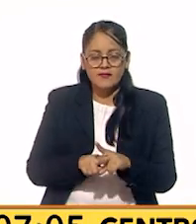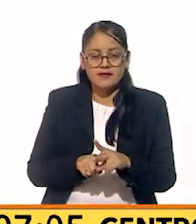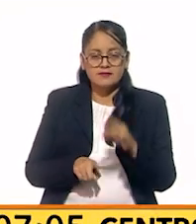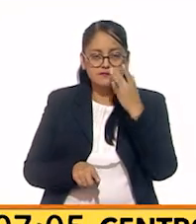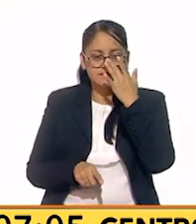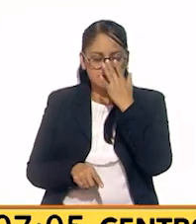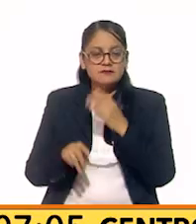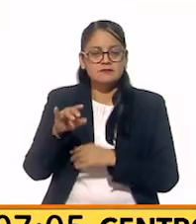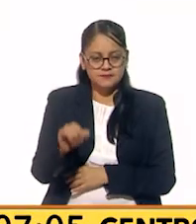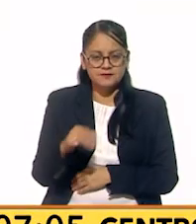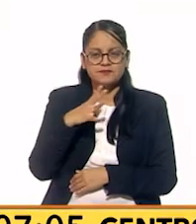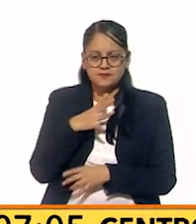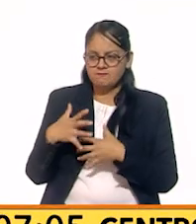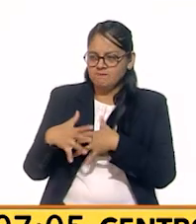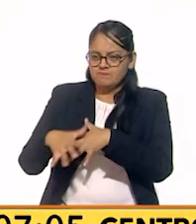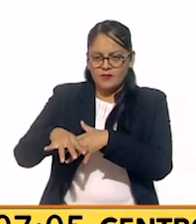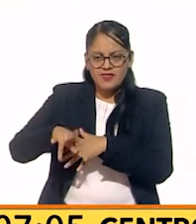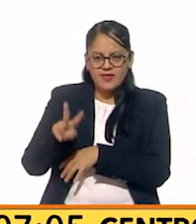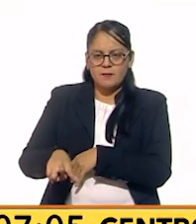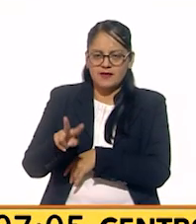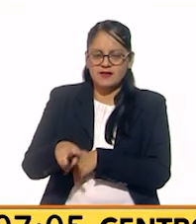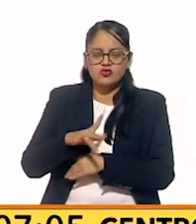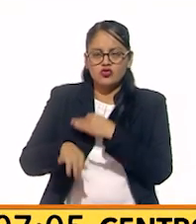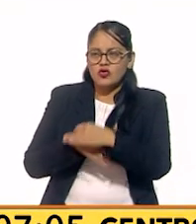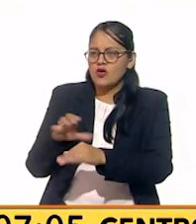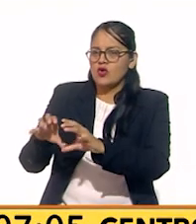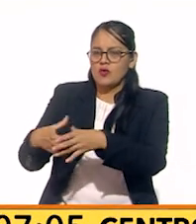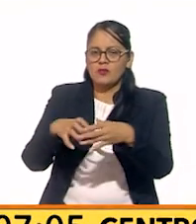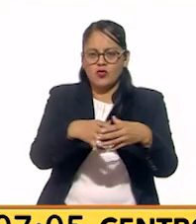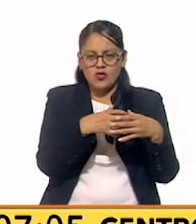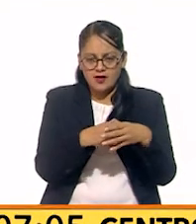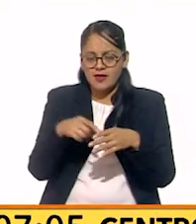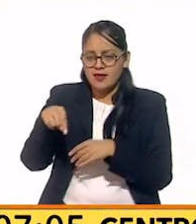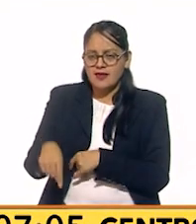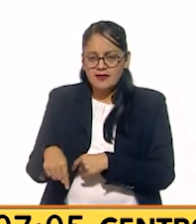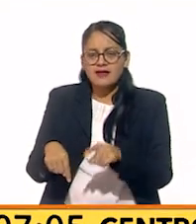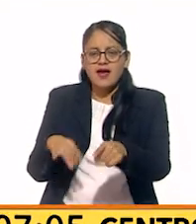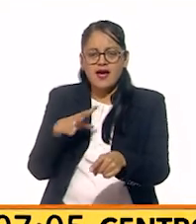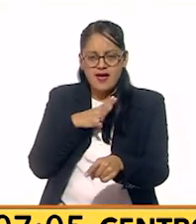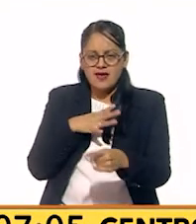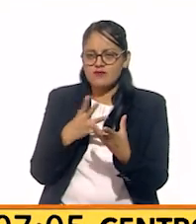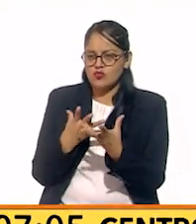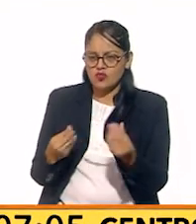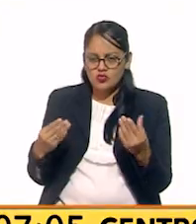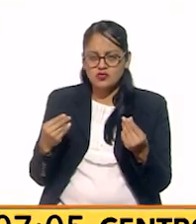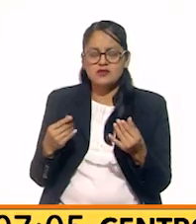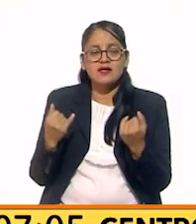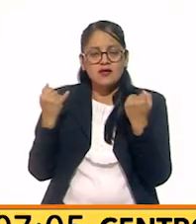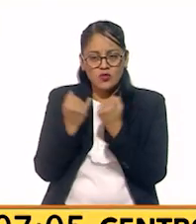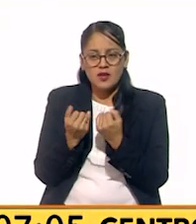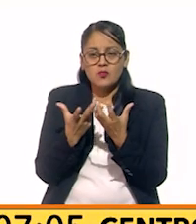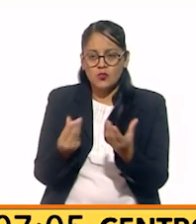momento sí es un movimiento real de todas las comunidades en ese país, que existen muchos y